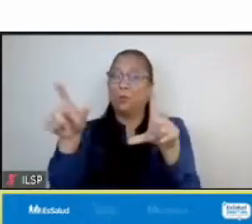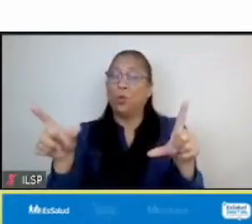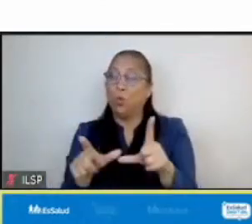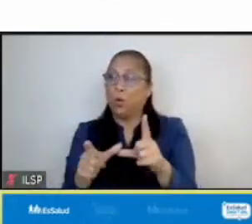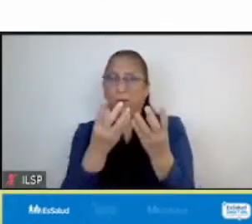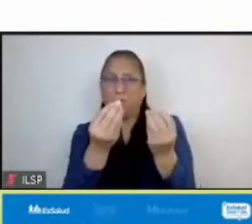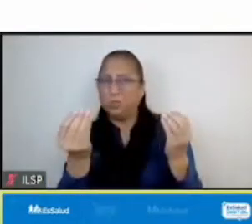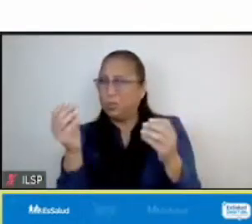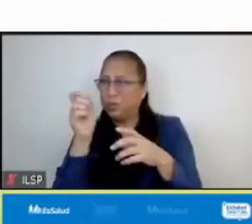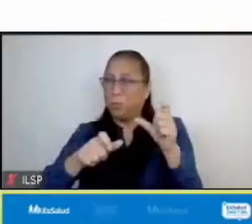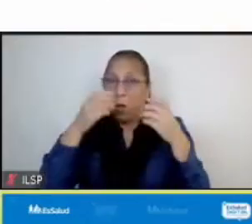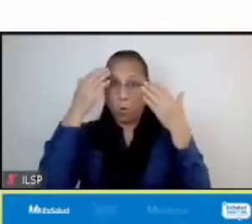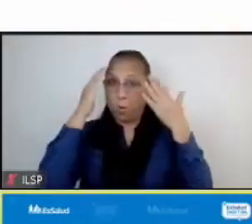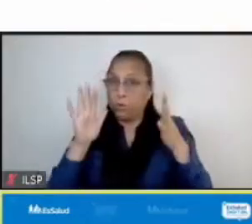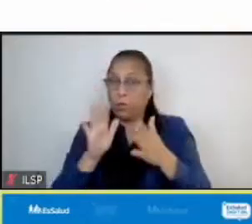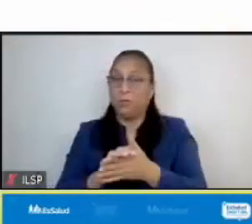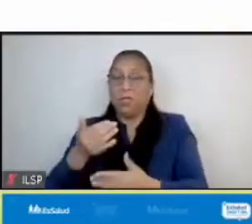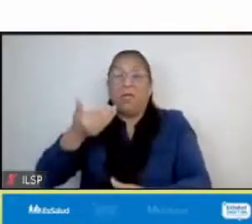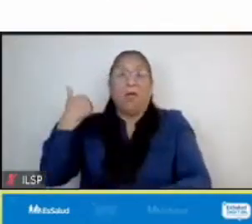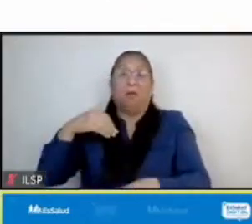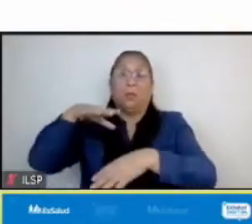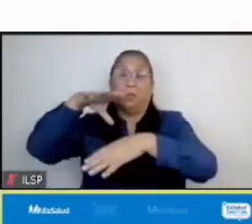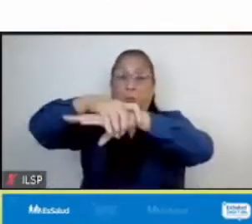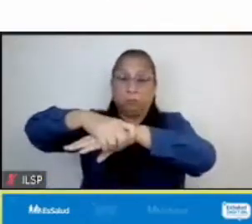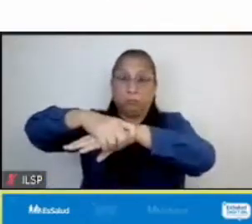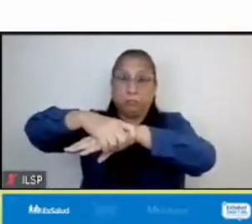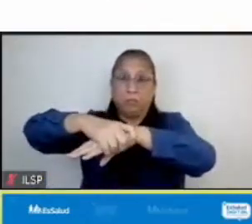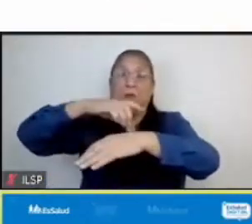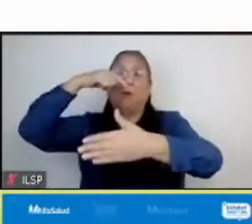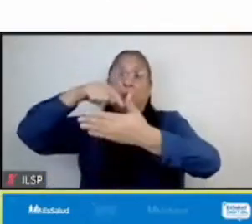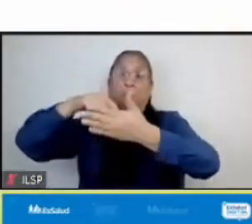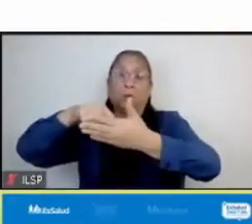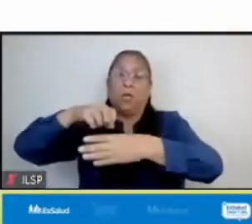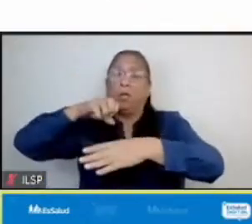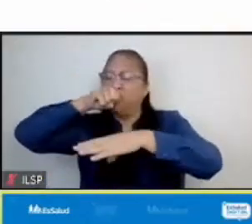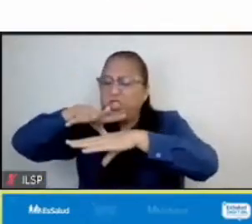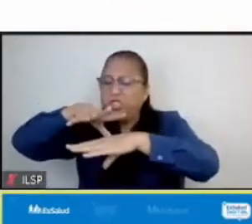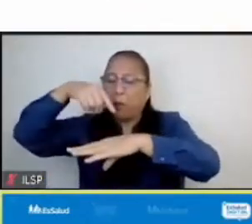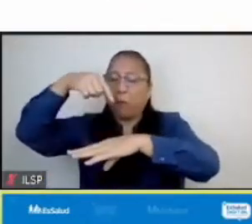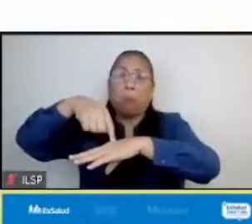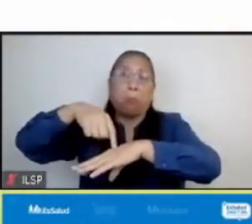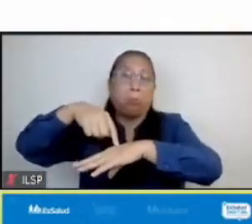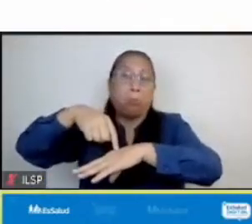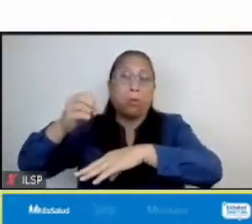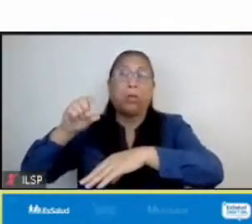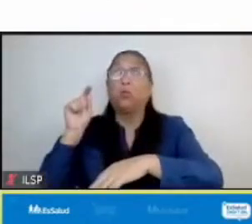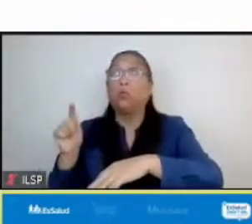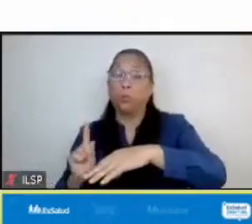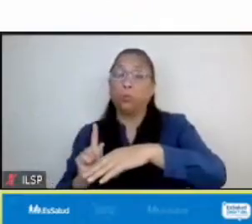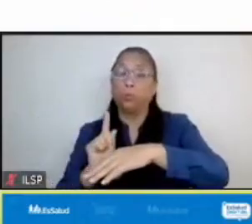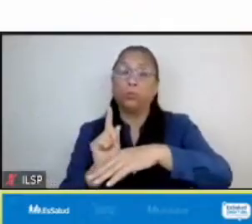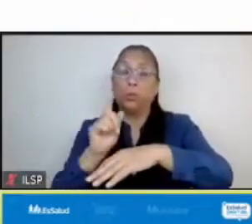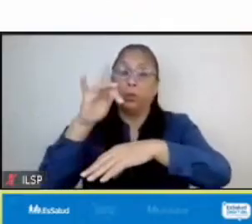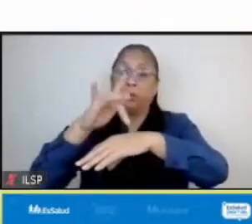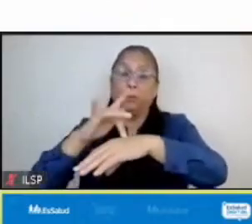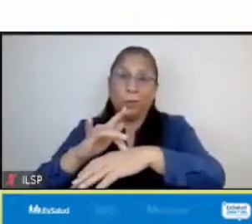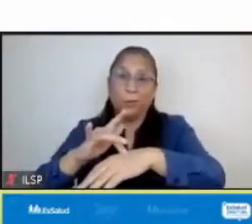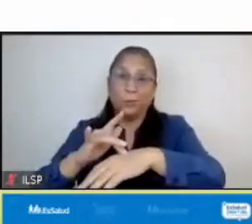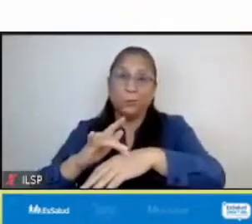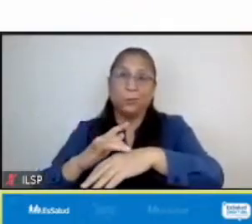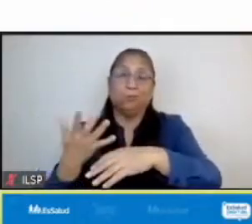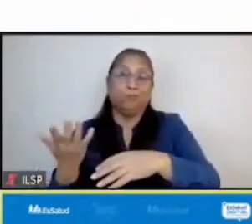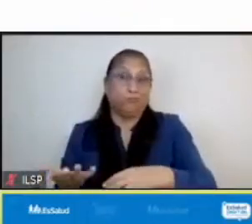uno no sabe qué ha hecho el que estaba anteriormente ahí. Entonces uno puede haber anteriormente estornudado y tocó todo, y uno después viene, después toca